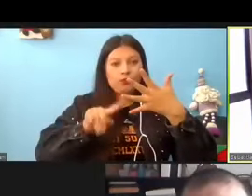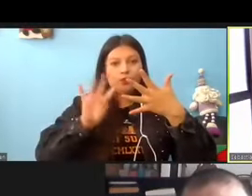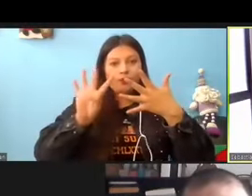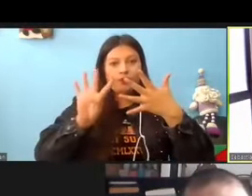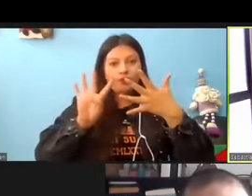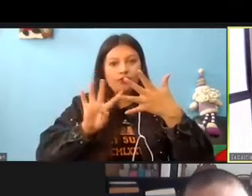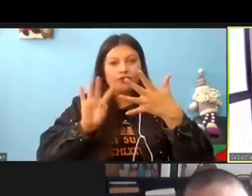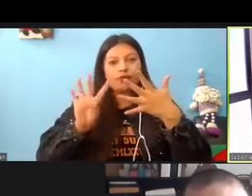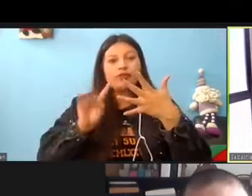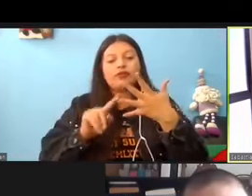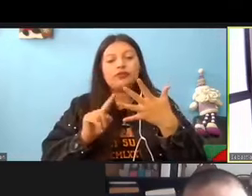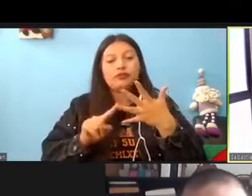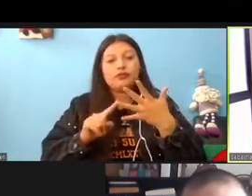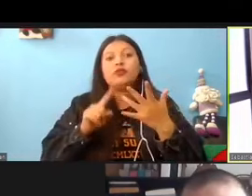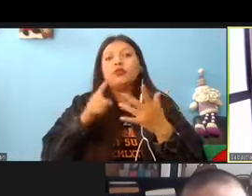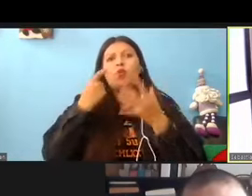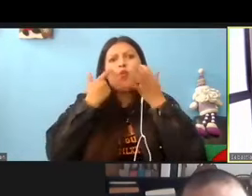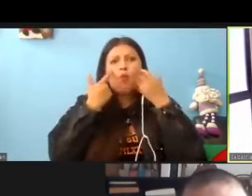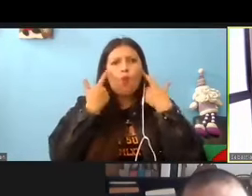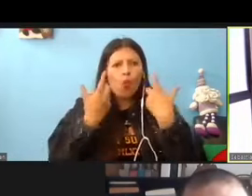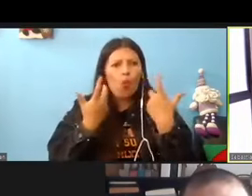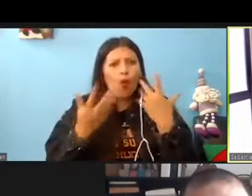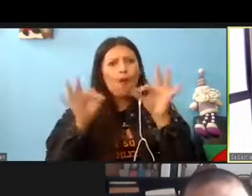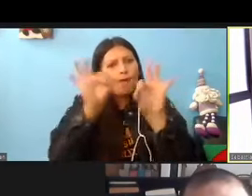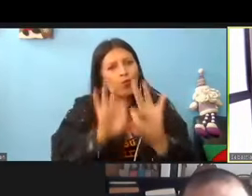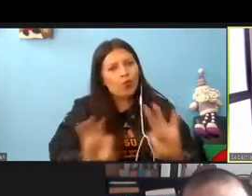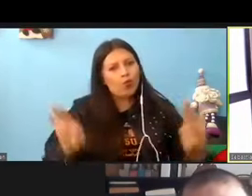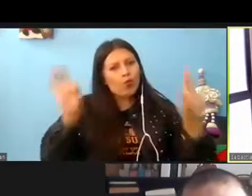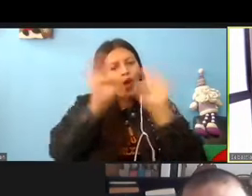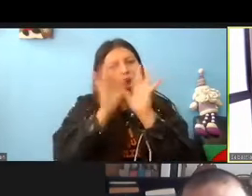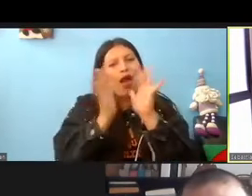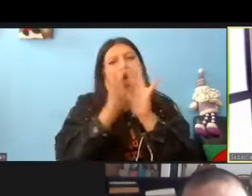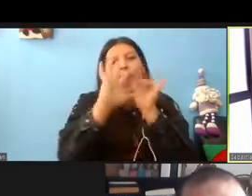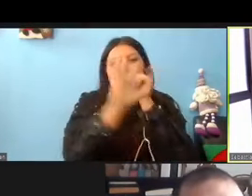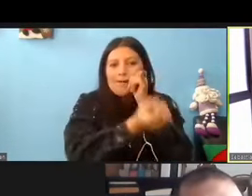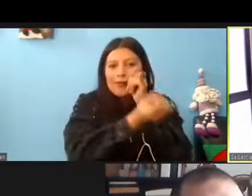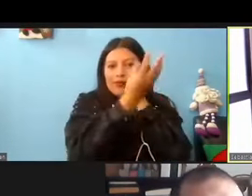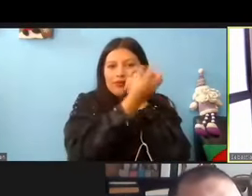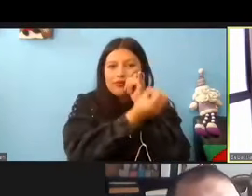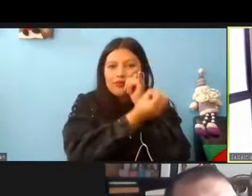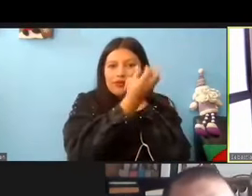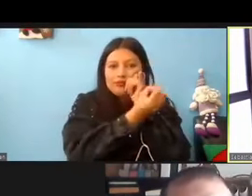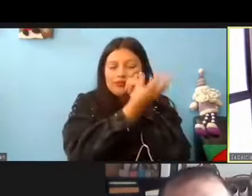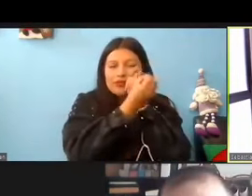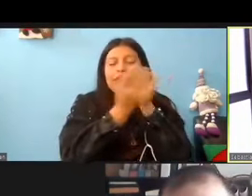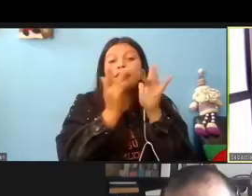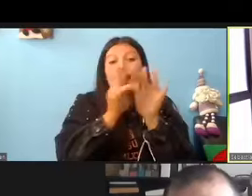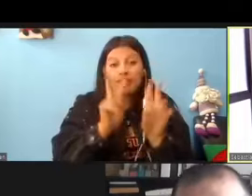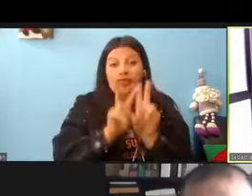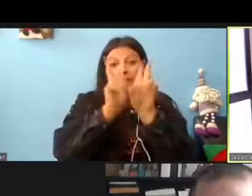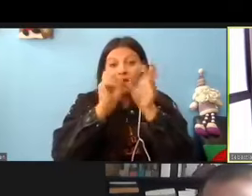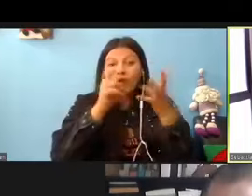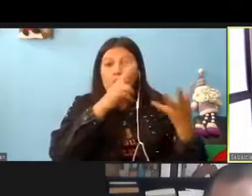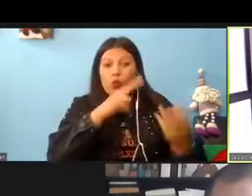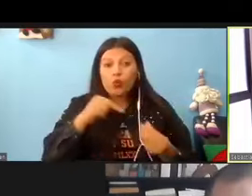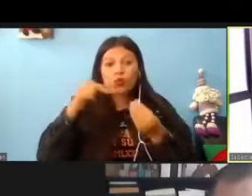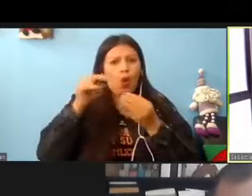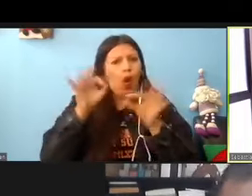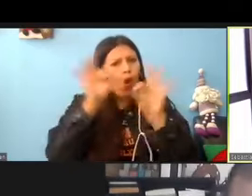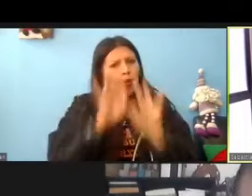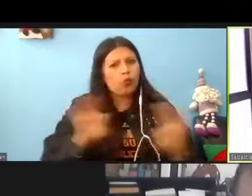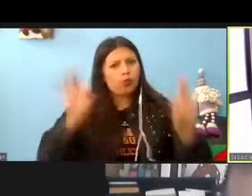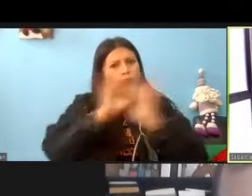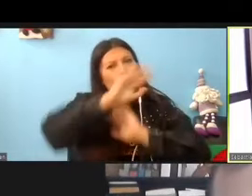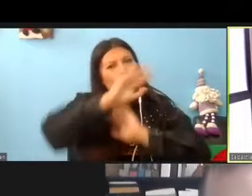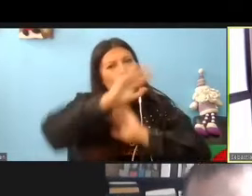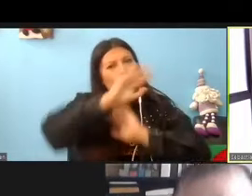este eje también súper importante sobre pedagogías, ¿no? Porque también el tema educativo creo que es clave en todos